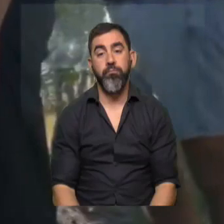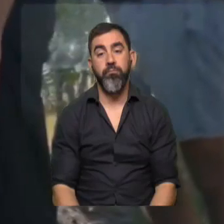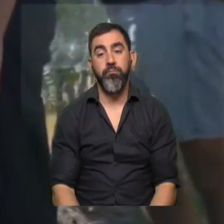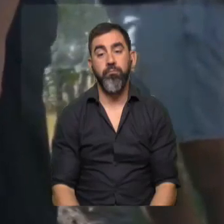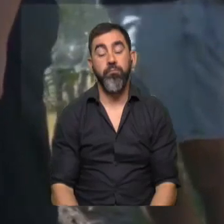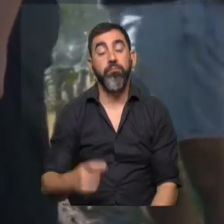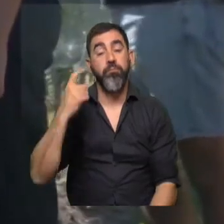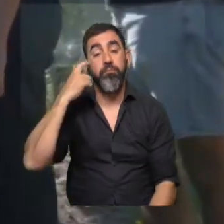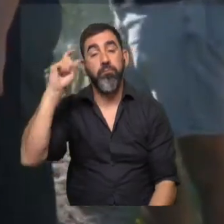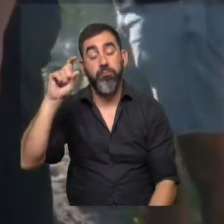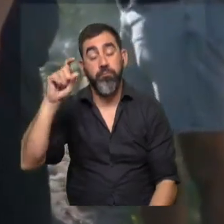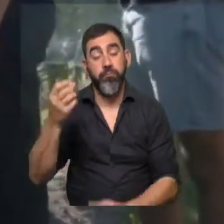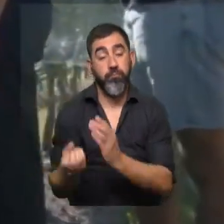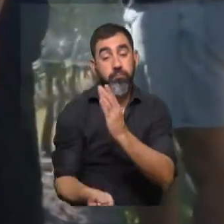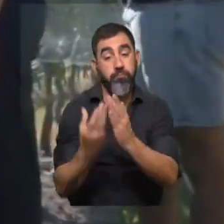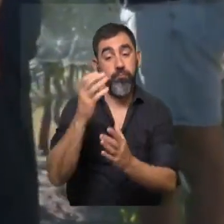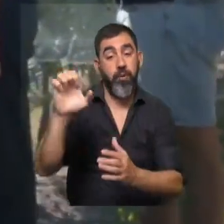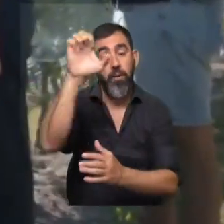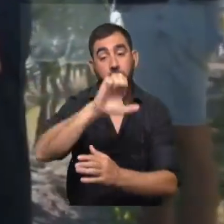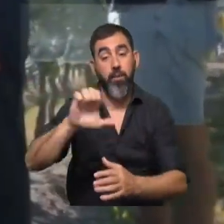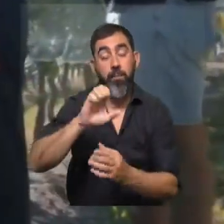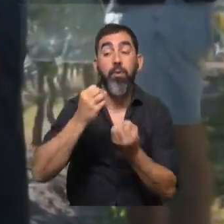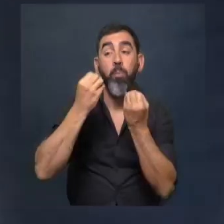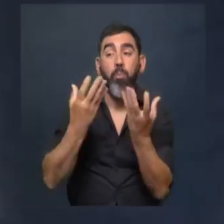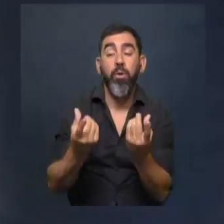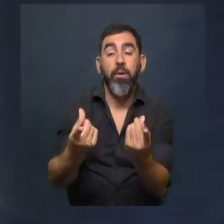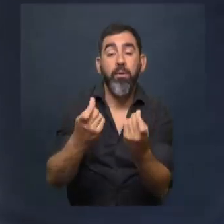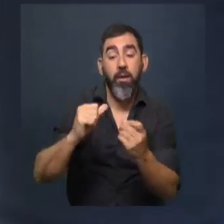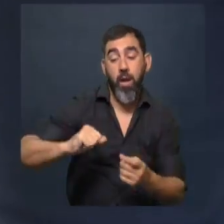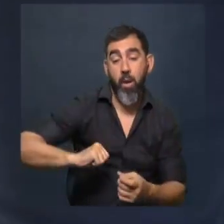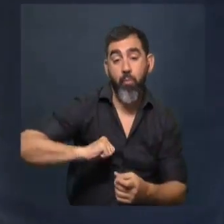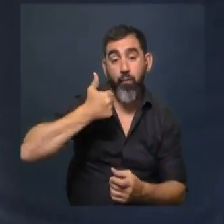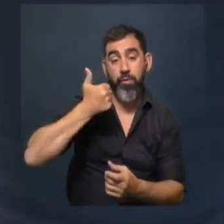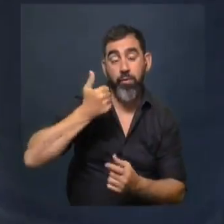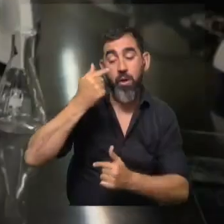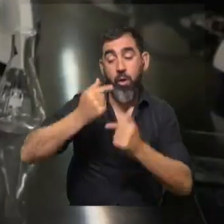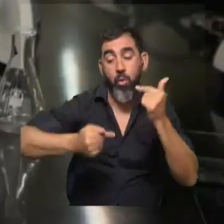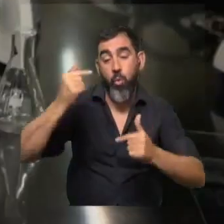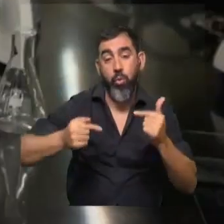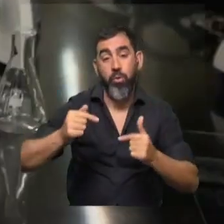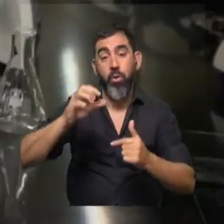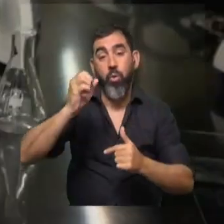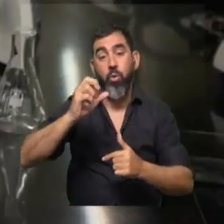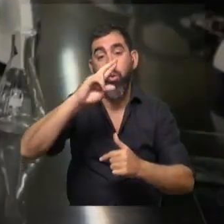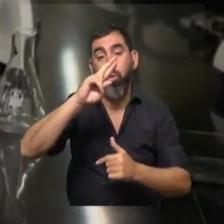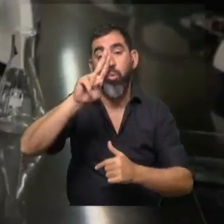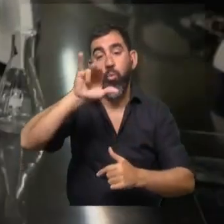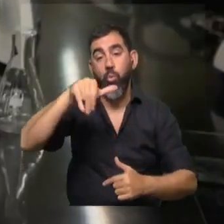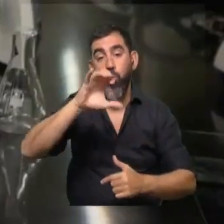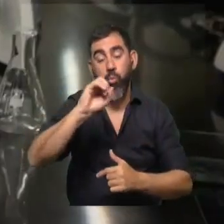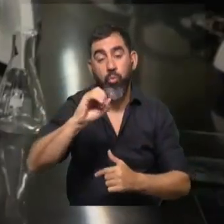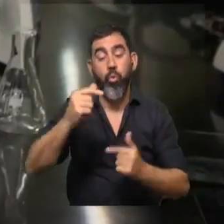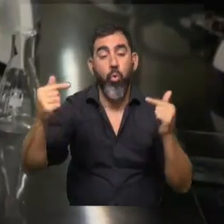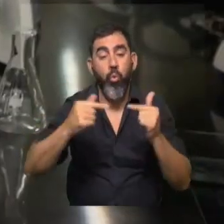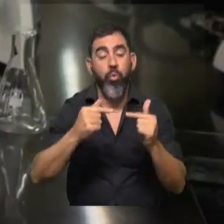La idea de formar Levid surge en realidad como desde la necesidad de aprovechar las propiedades que tiene el orujo, ya sean antioxidantes,